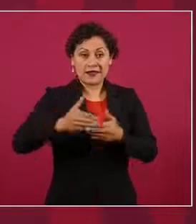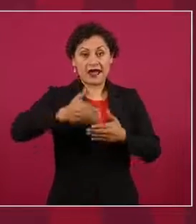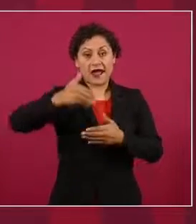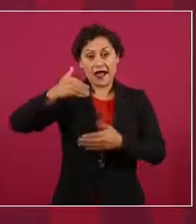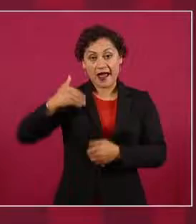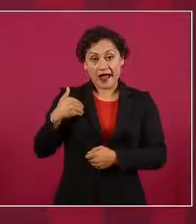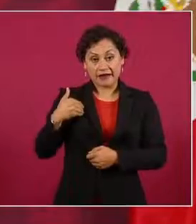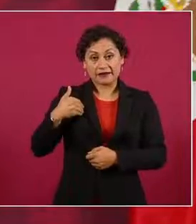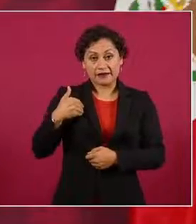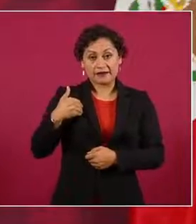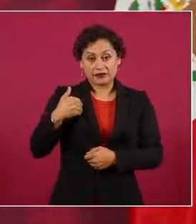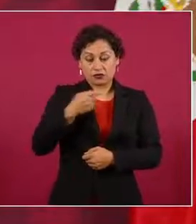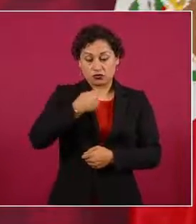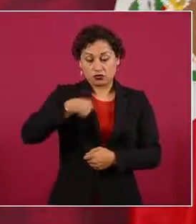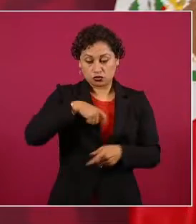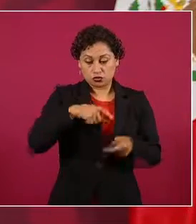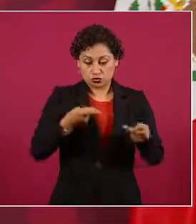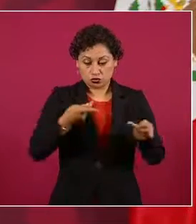postura,